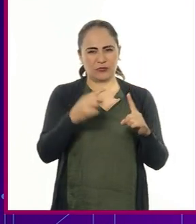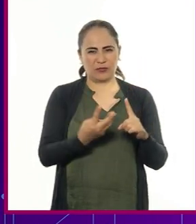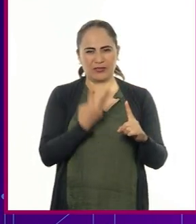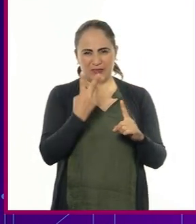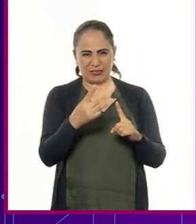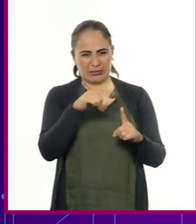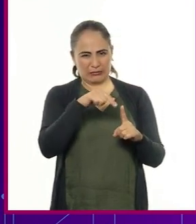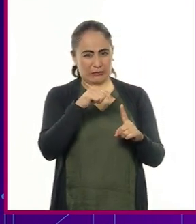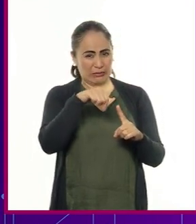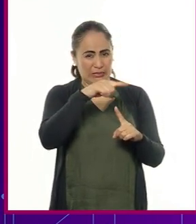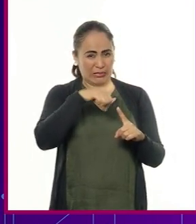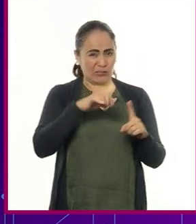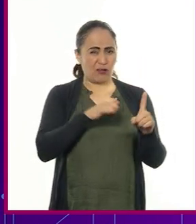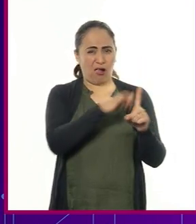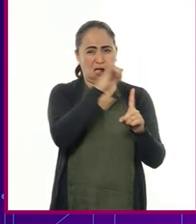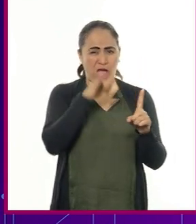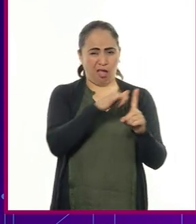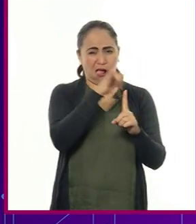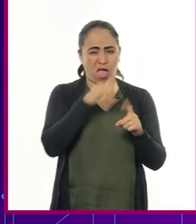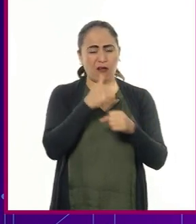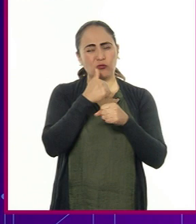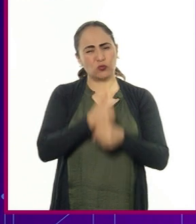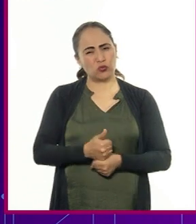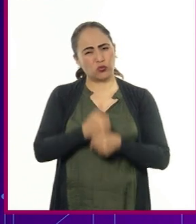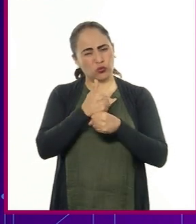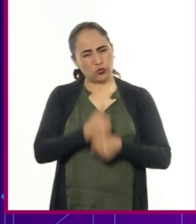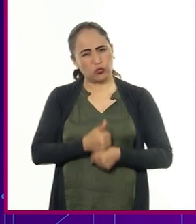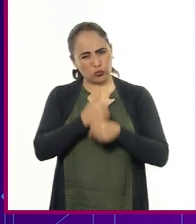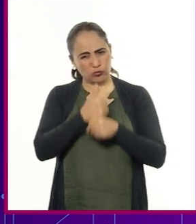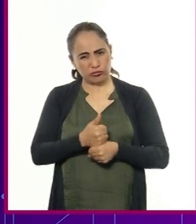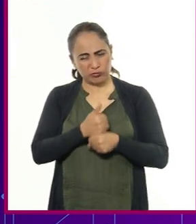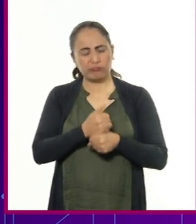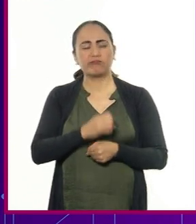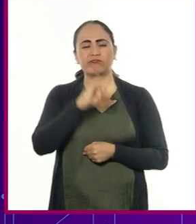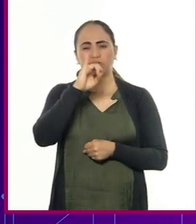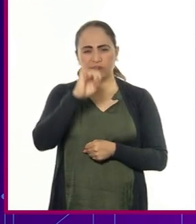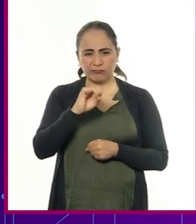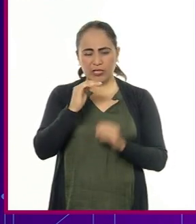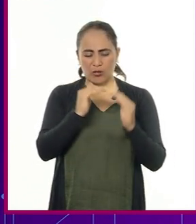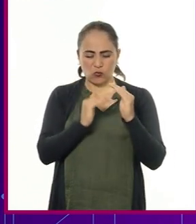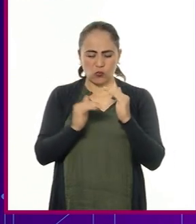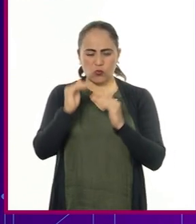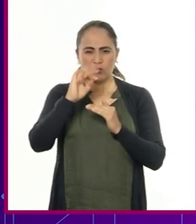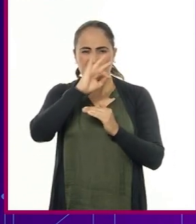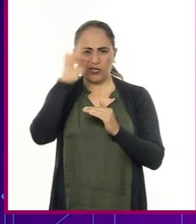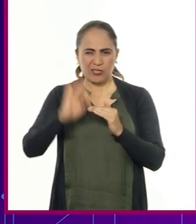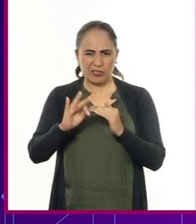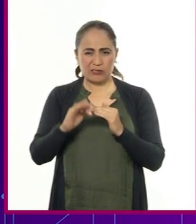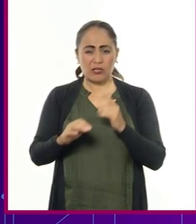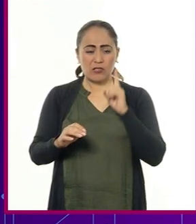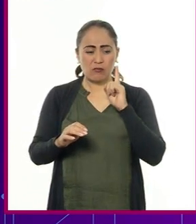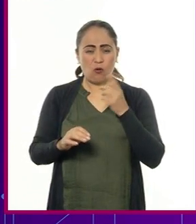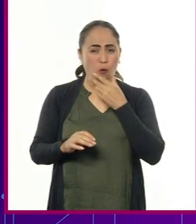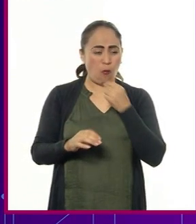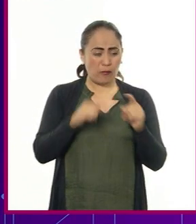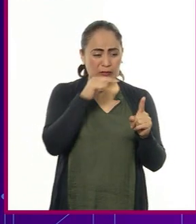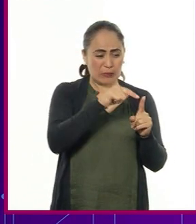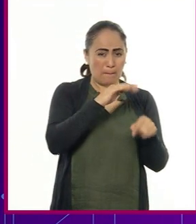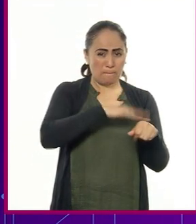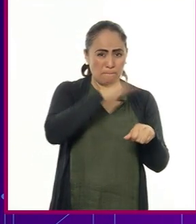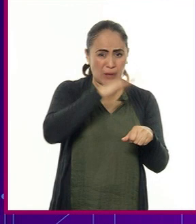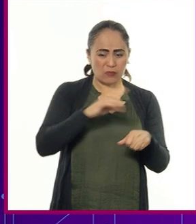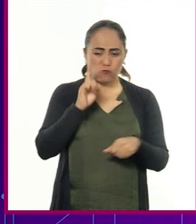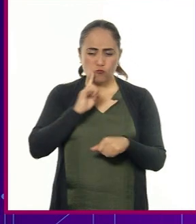escuela. Los niños padecen de índices ligeramente superiores de acoso que las niñas, pero en